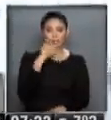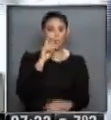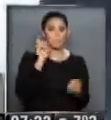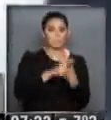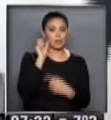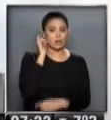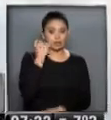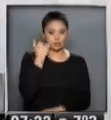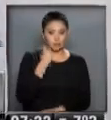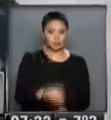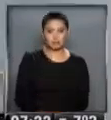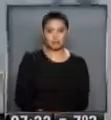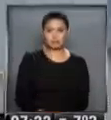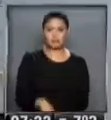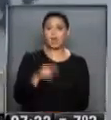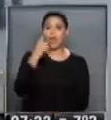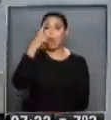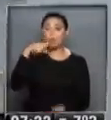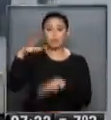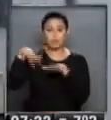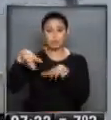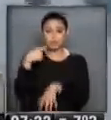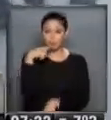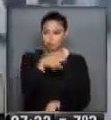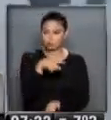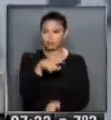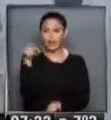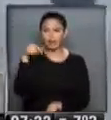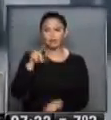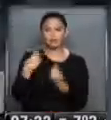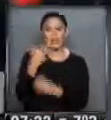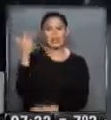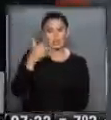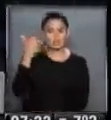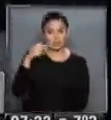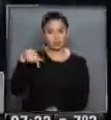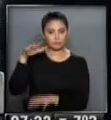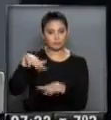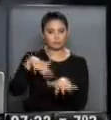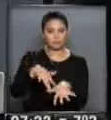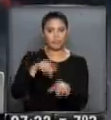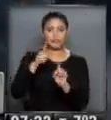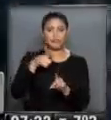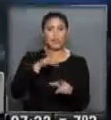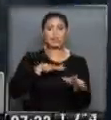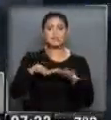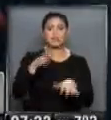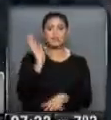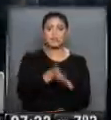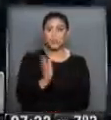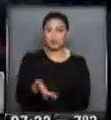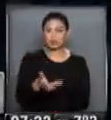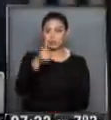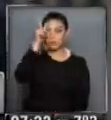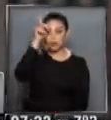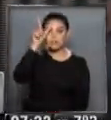mismo sexo. En la última manifestación, la tercera que se realiza en París, se registraron varios hechos violentos y la